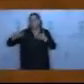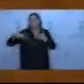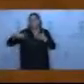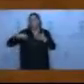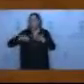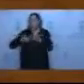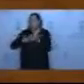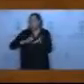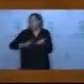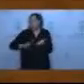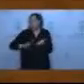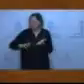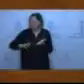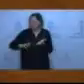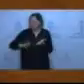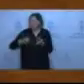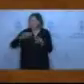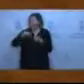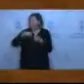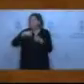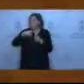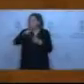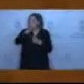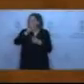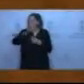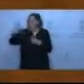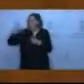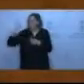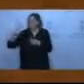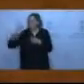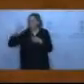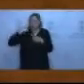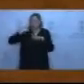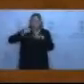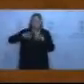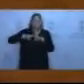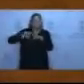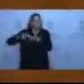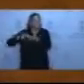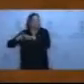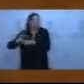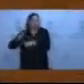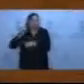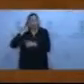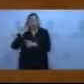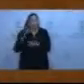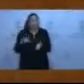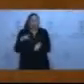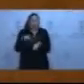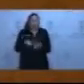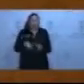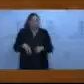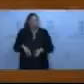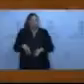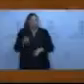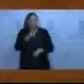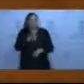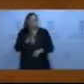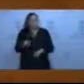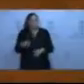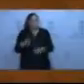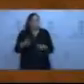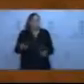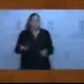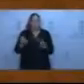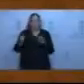Los sujetos fiscalizados alegan a la sindicatura y ésta toma en consideración o no esas alegaciones. Y no las ha tomado. Yo, bueno, no voy a entrar